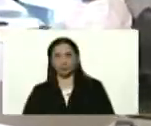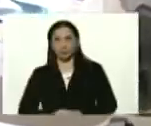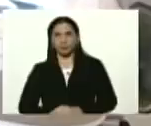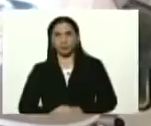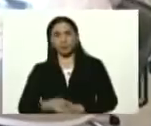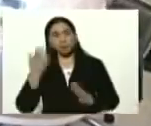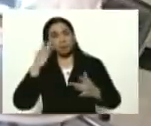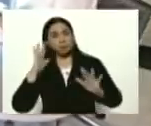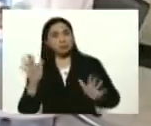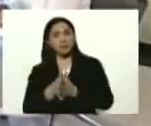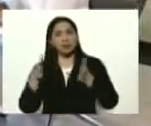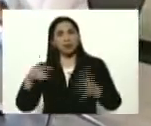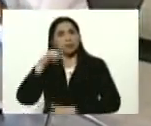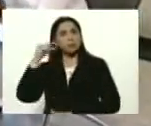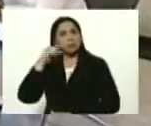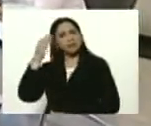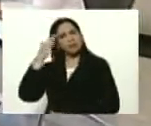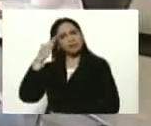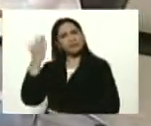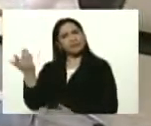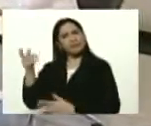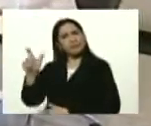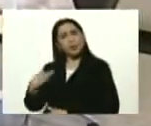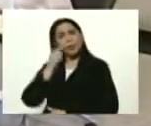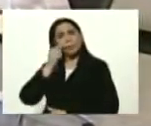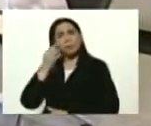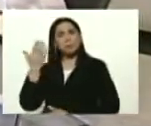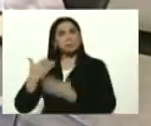Parecía que el gran mariscal lo sabía.